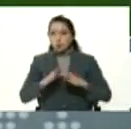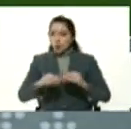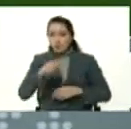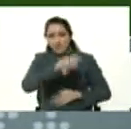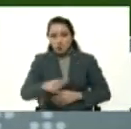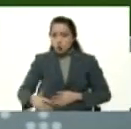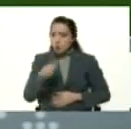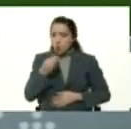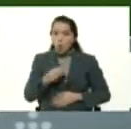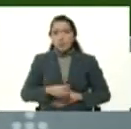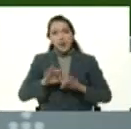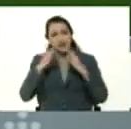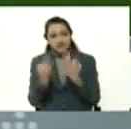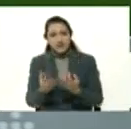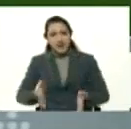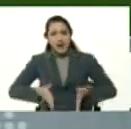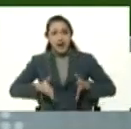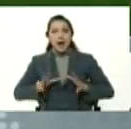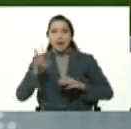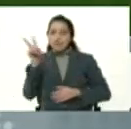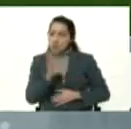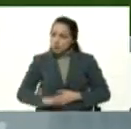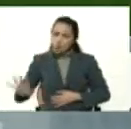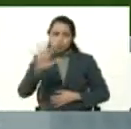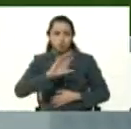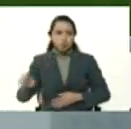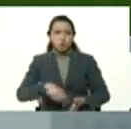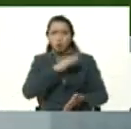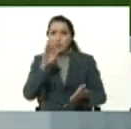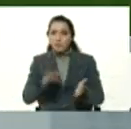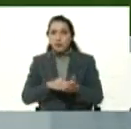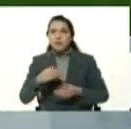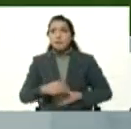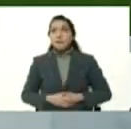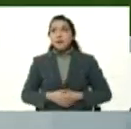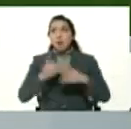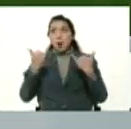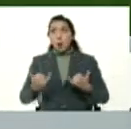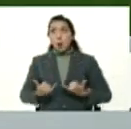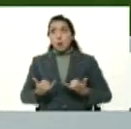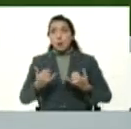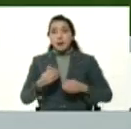consumidor, gana la familia, gana Venezuela. Ganar, ganar. Me quedo a la espera.